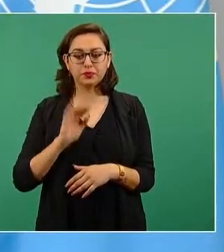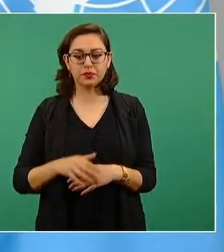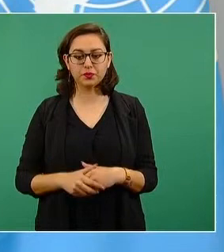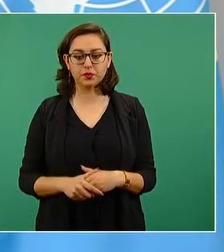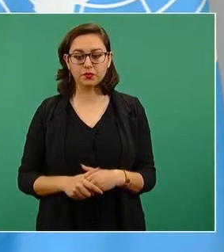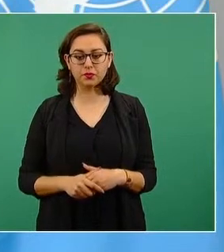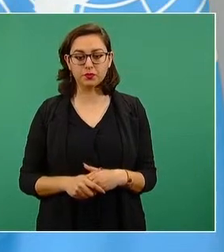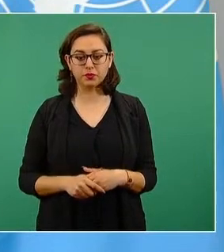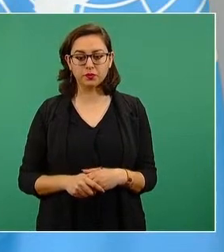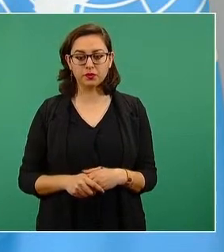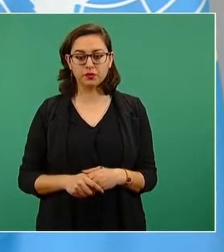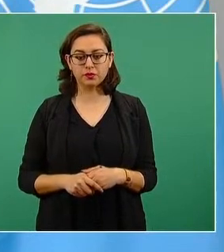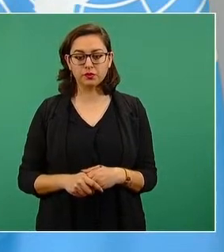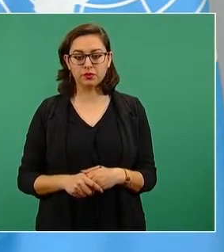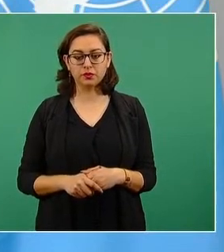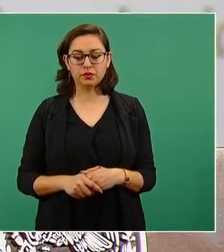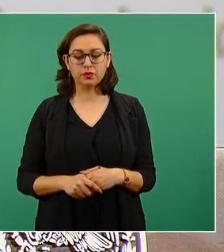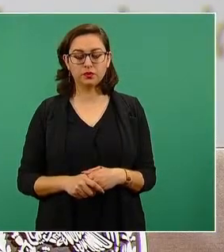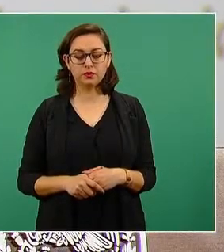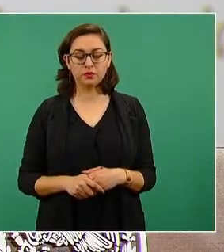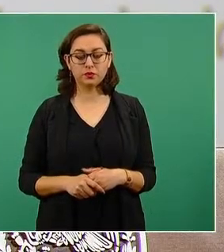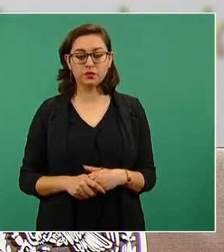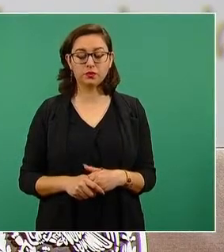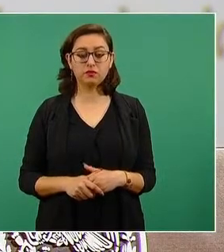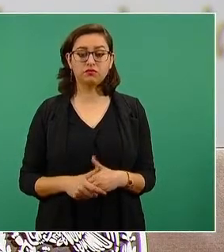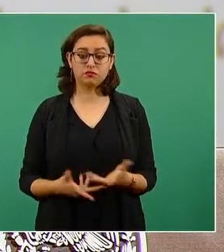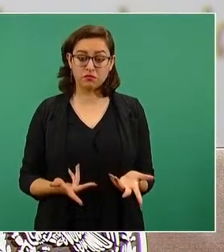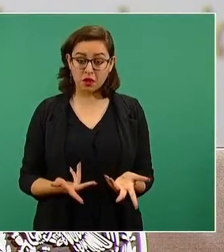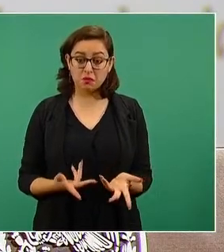Los colegios de notarios han ayudado mucho